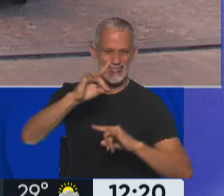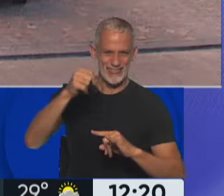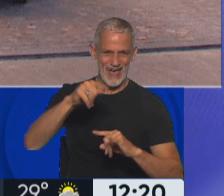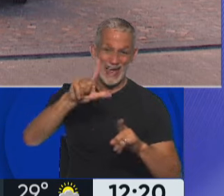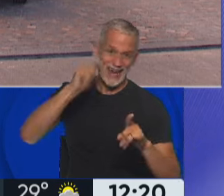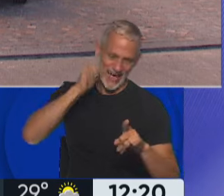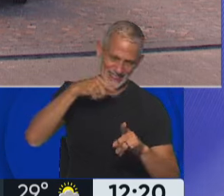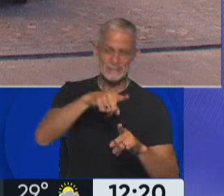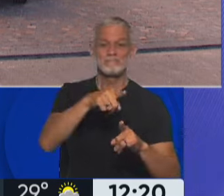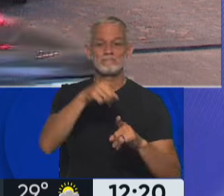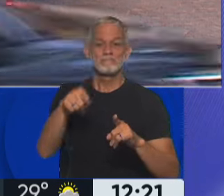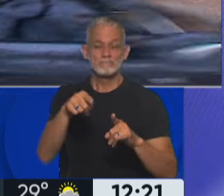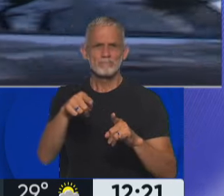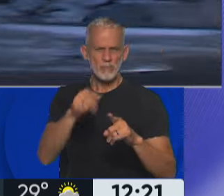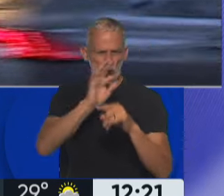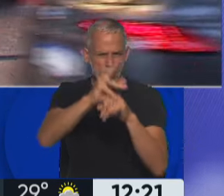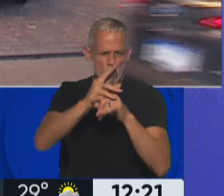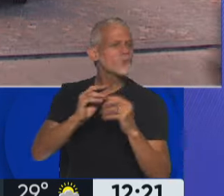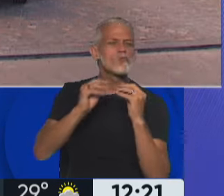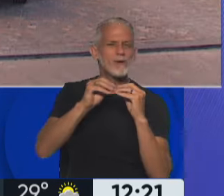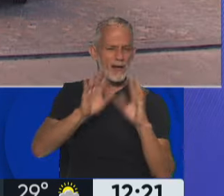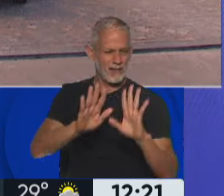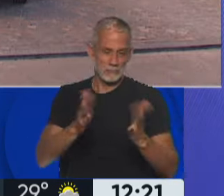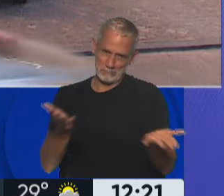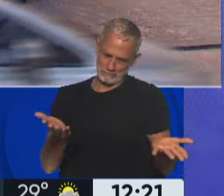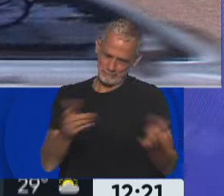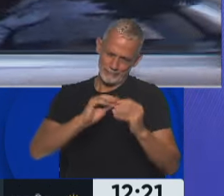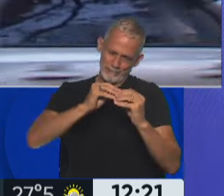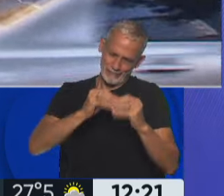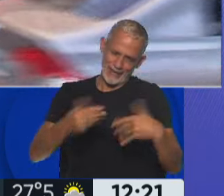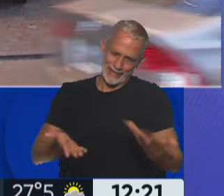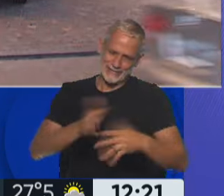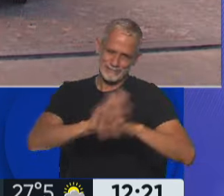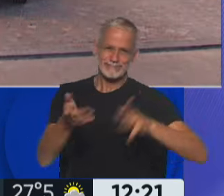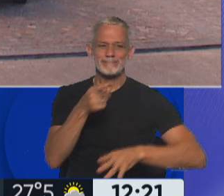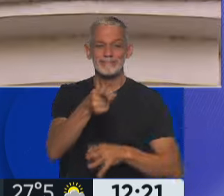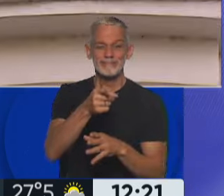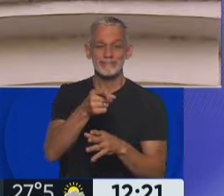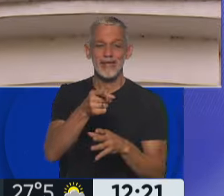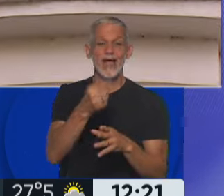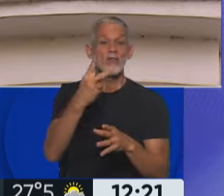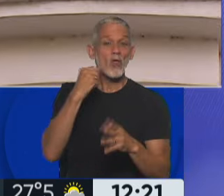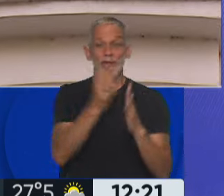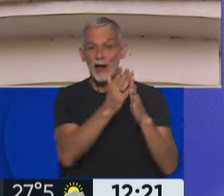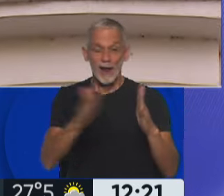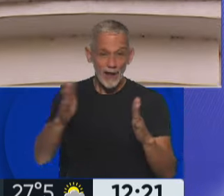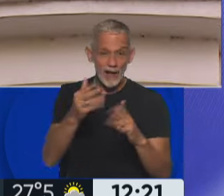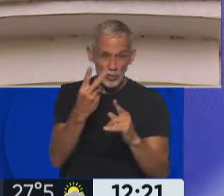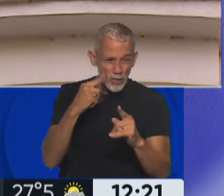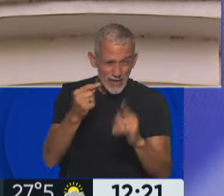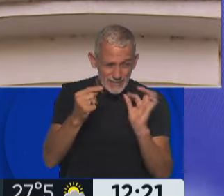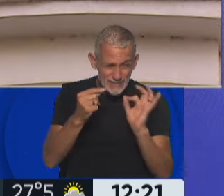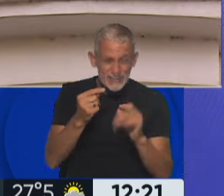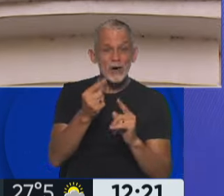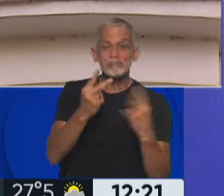exactamente pero era robado por eso lo estoy subrayando de beso robado a 2s días después fueron dos días e 48